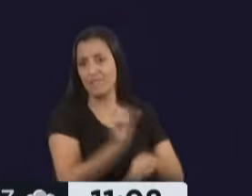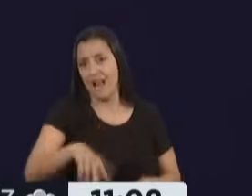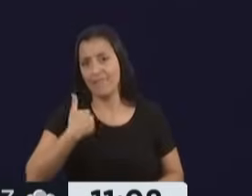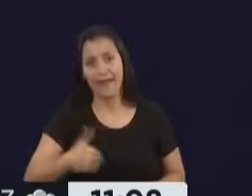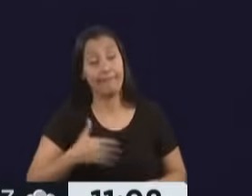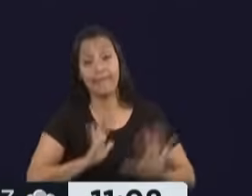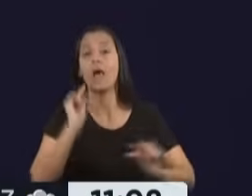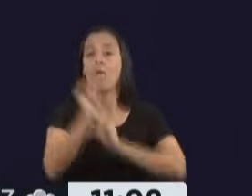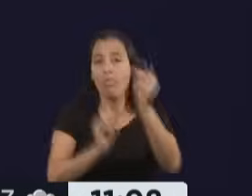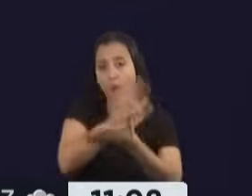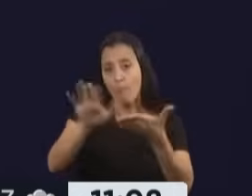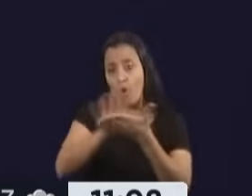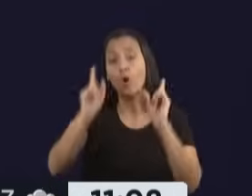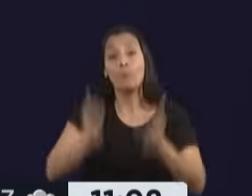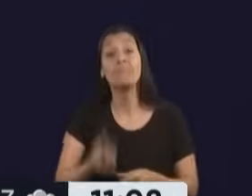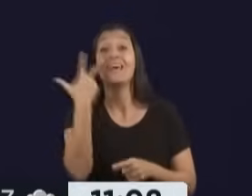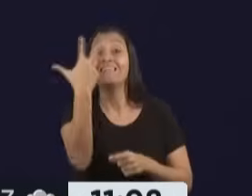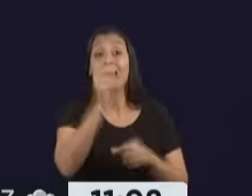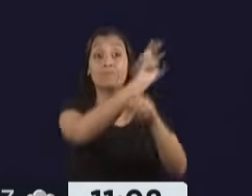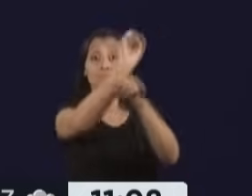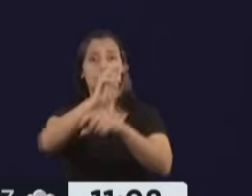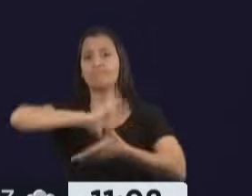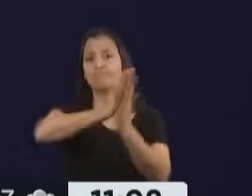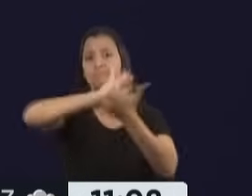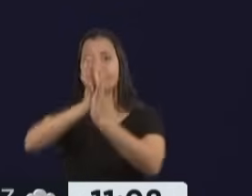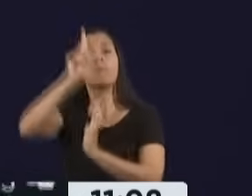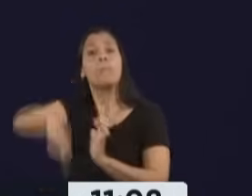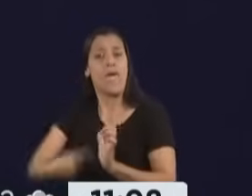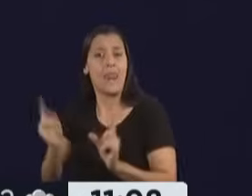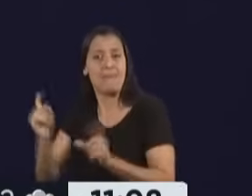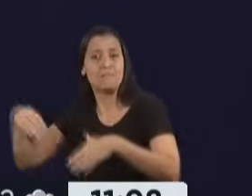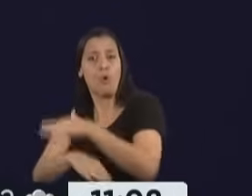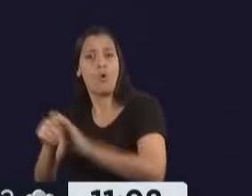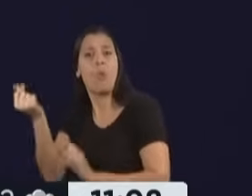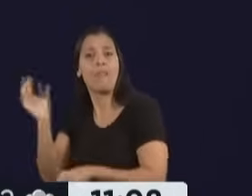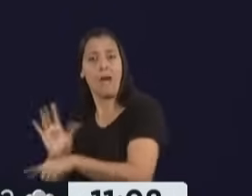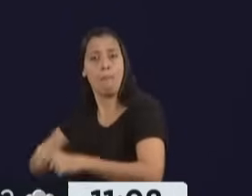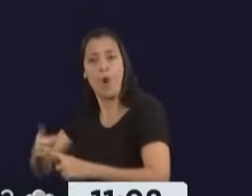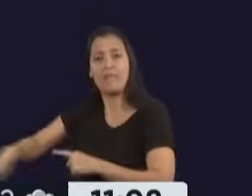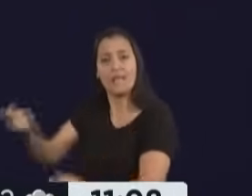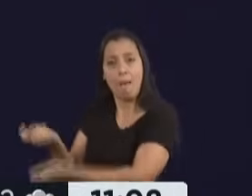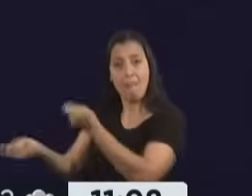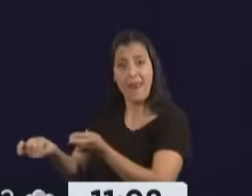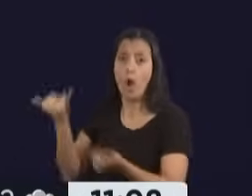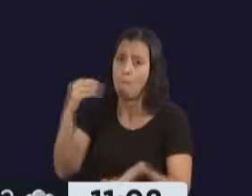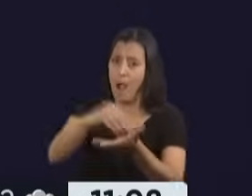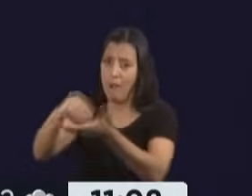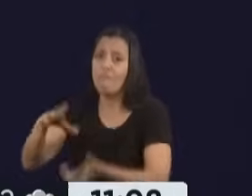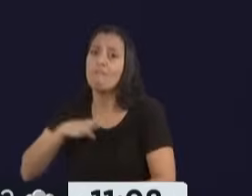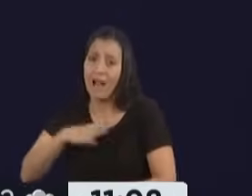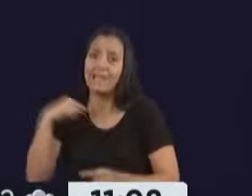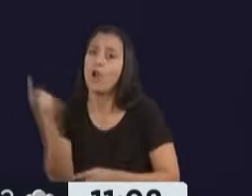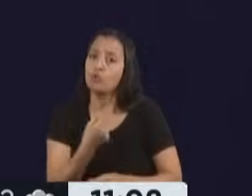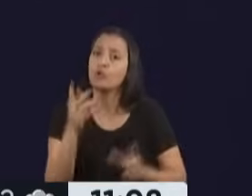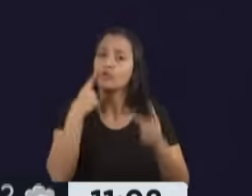Argentina. 3 fondos fiduciarios que hemos eliminado, que eran cajas de la política, y tantos otros que están, por supuesto, avanzando en